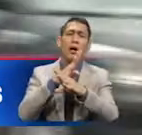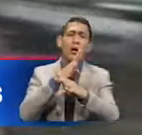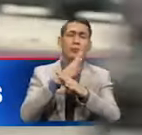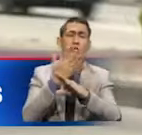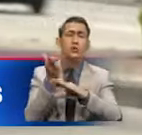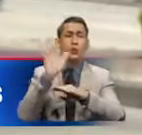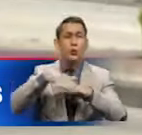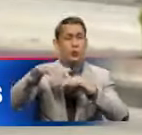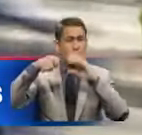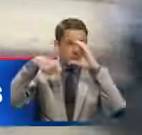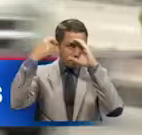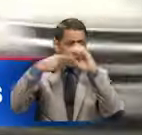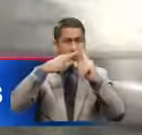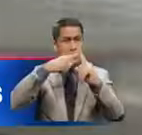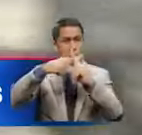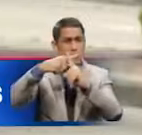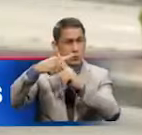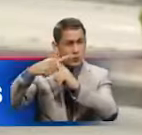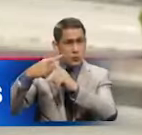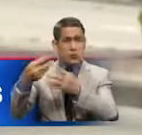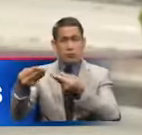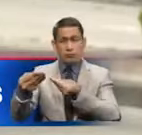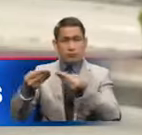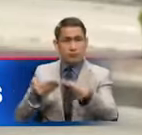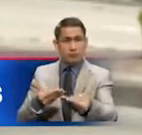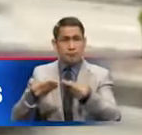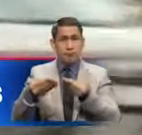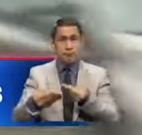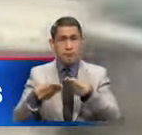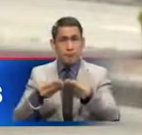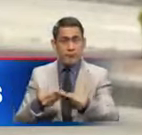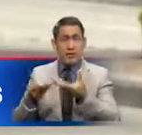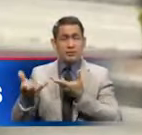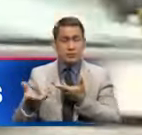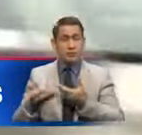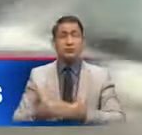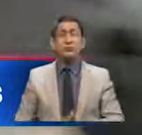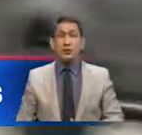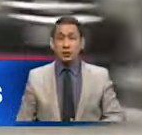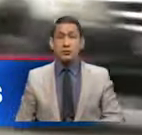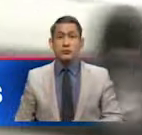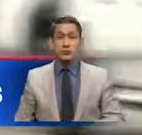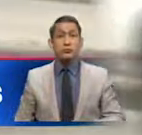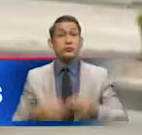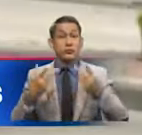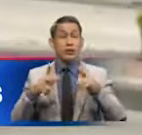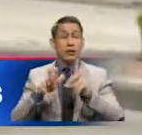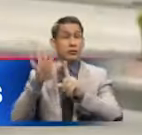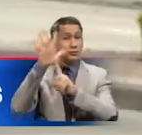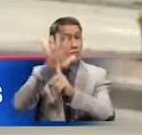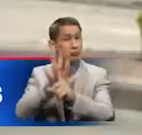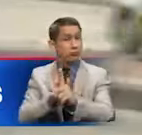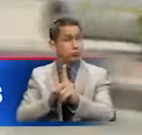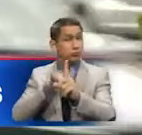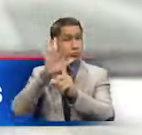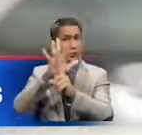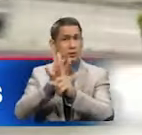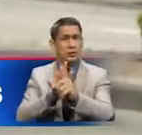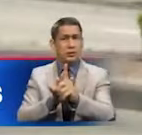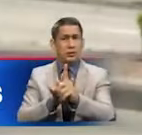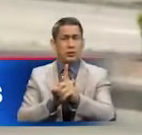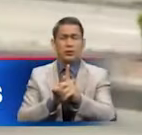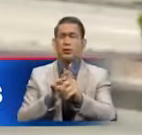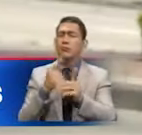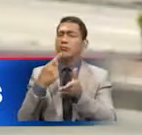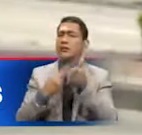iban obteniendo estos videos, cuyo origen, se presume también, era de abusos sexuales. ¿Qué fue lo que dijo un